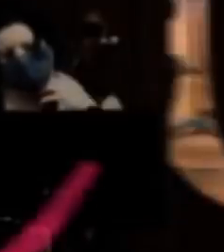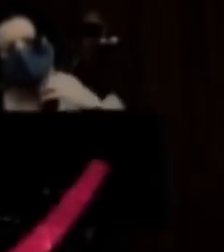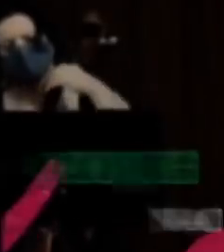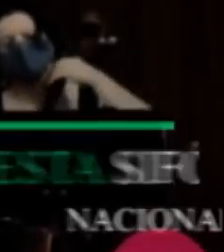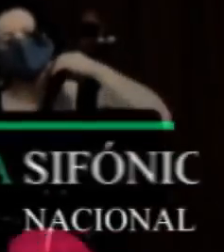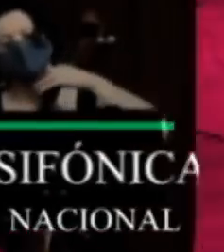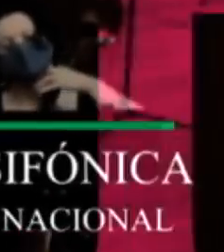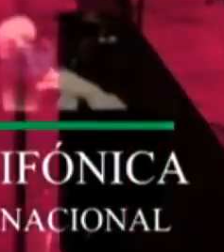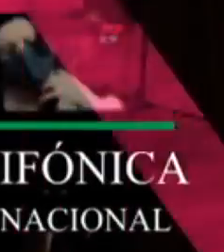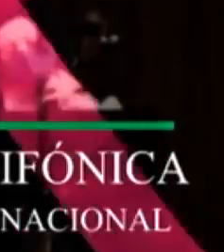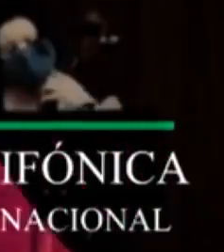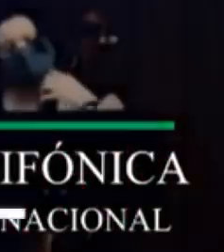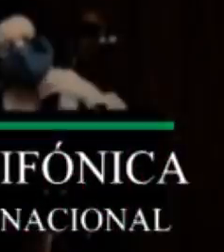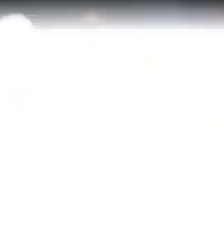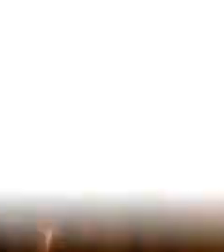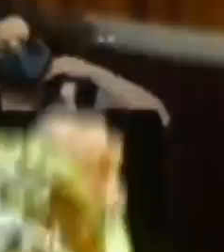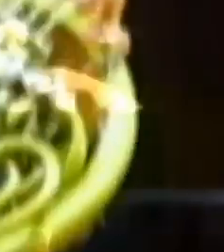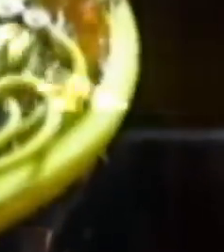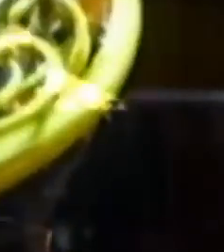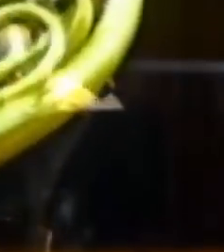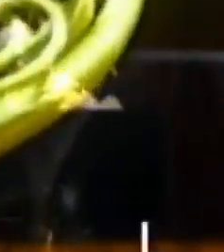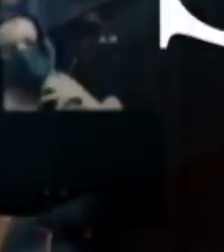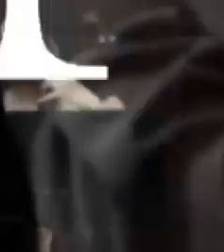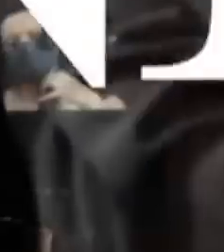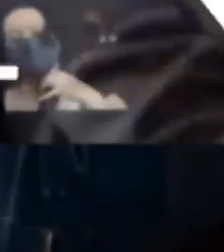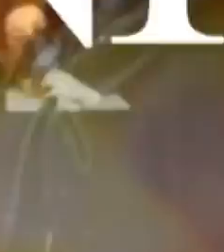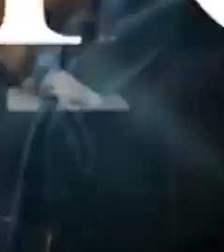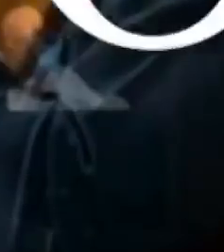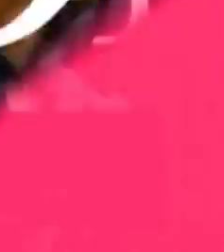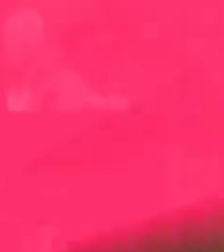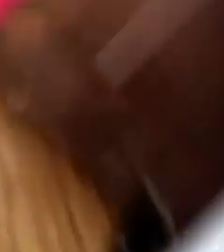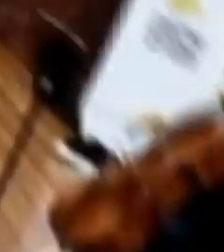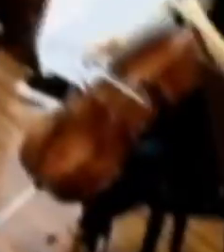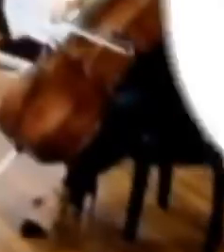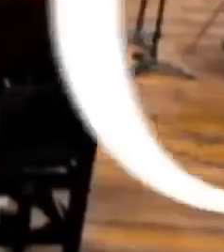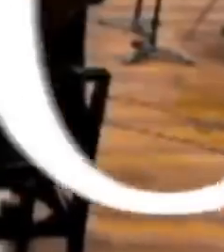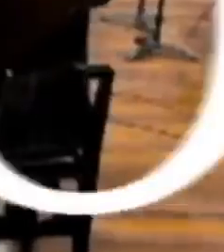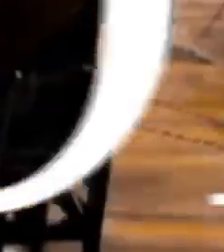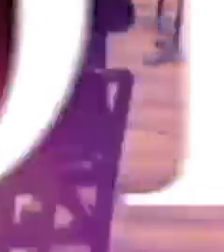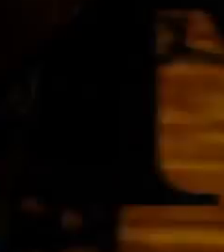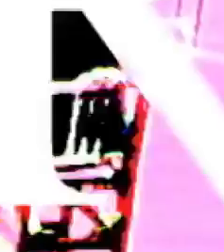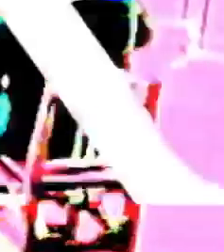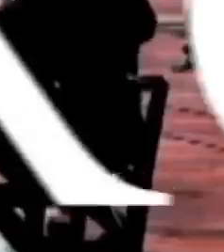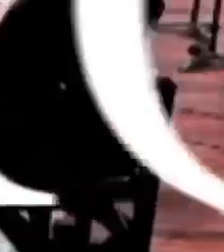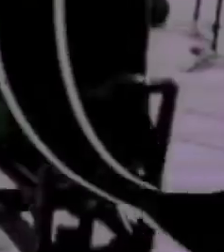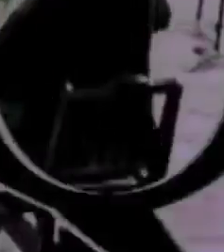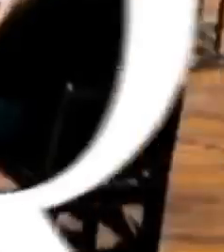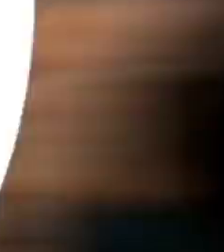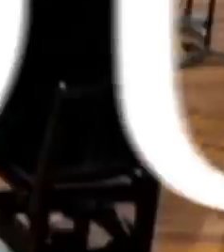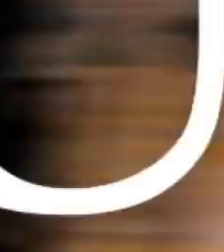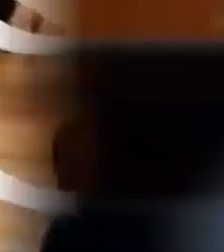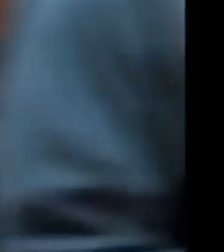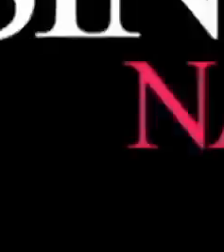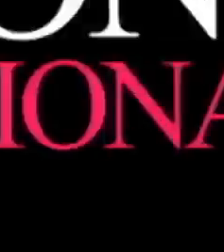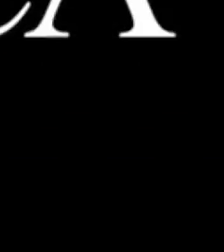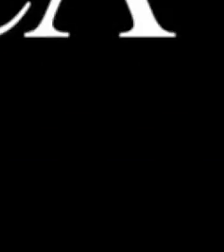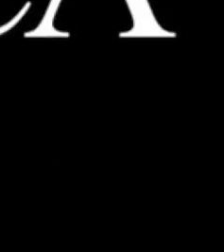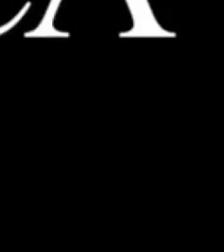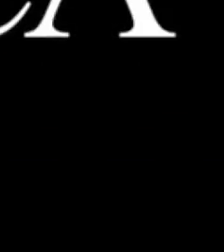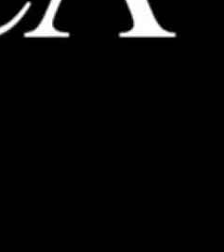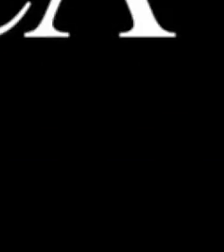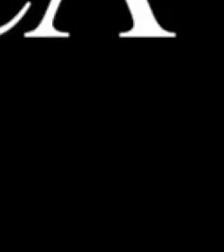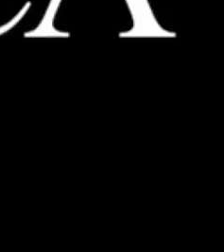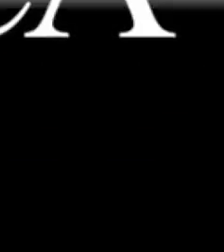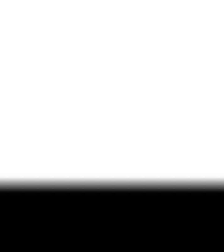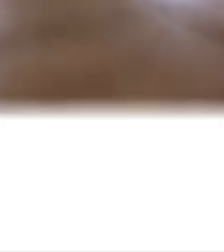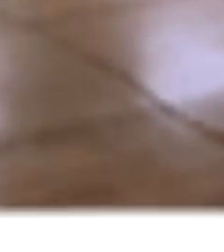Disfrute todos los sábados desde la comodidad de su casa de una serie de conciertos de la Orquesta Sinfónica Nacional